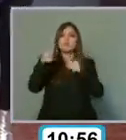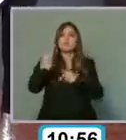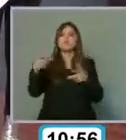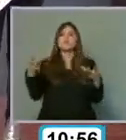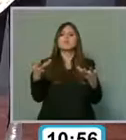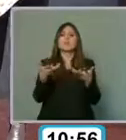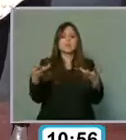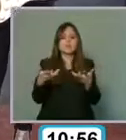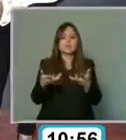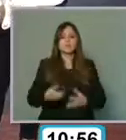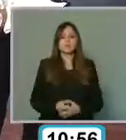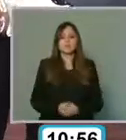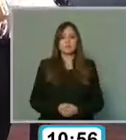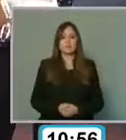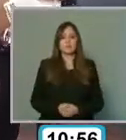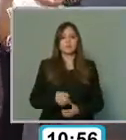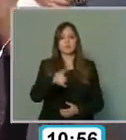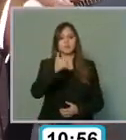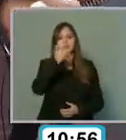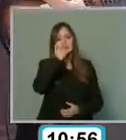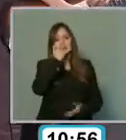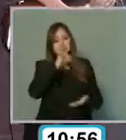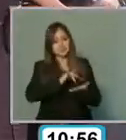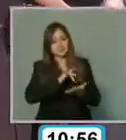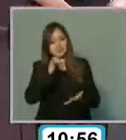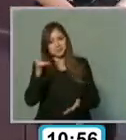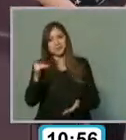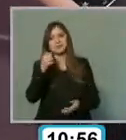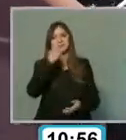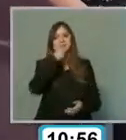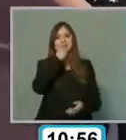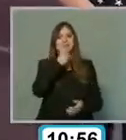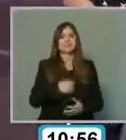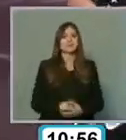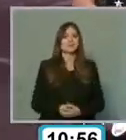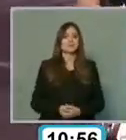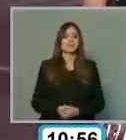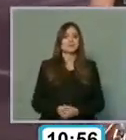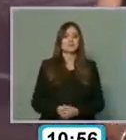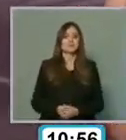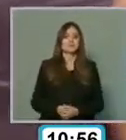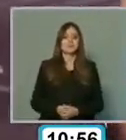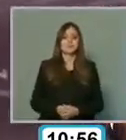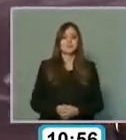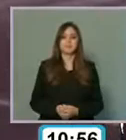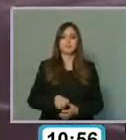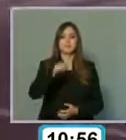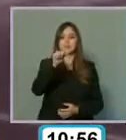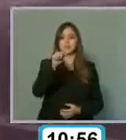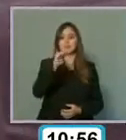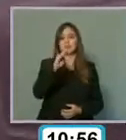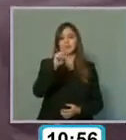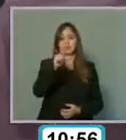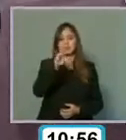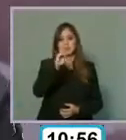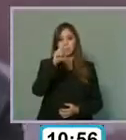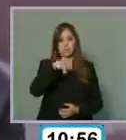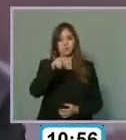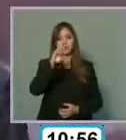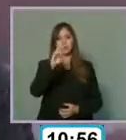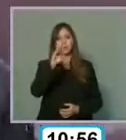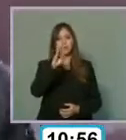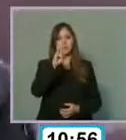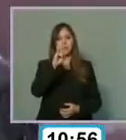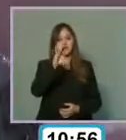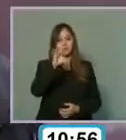haciendo. Todas. Ay, muchas gracias. Perdón. Claro, ¿cómo? La emoción. Todas, Abulón Oficial. Ahí